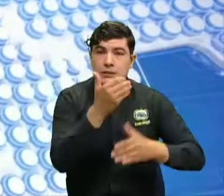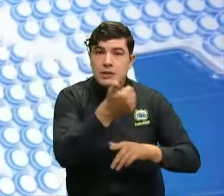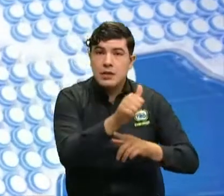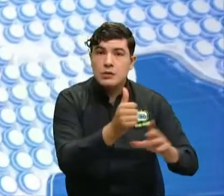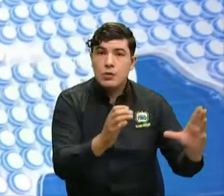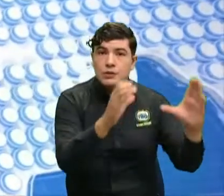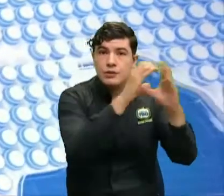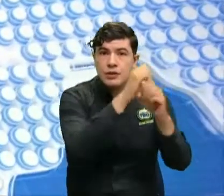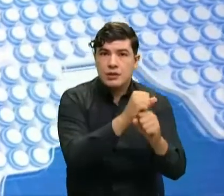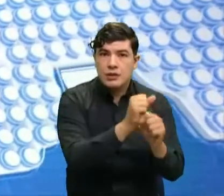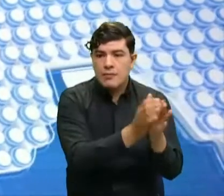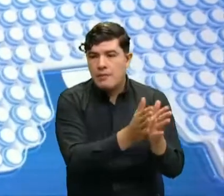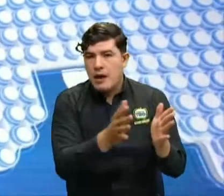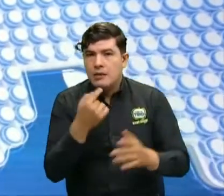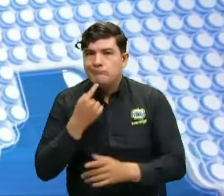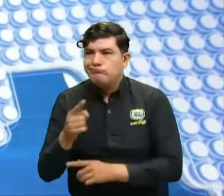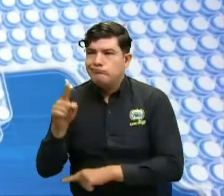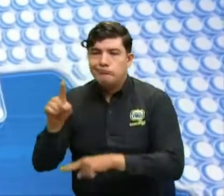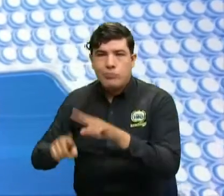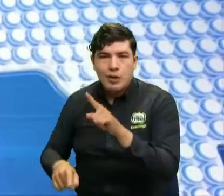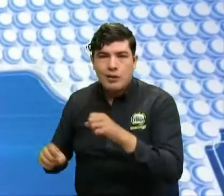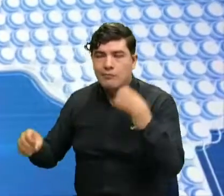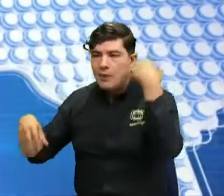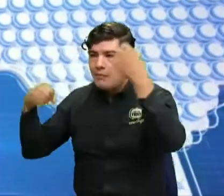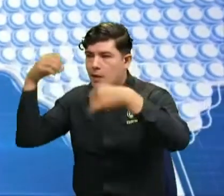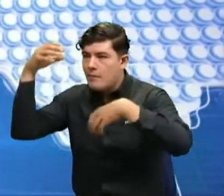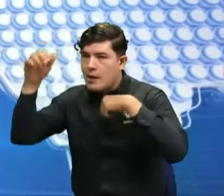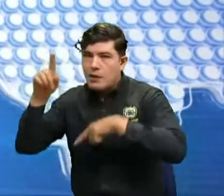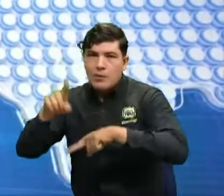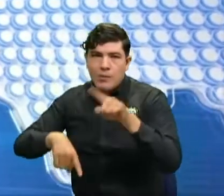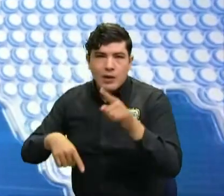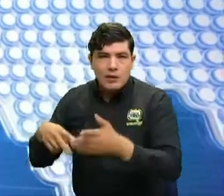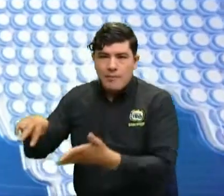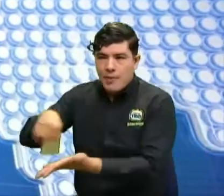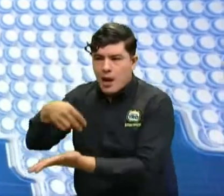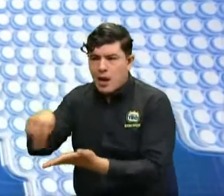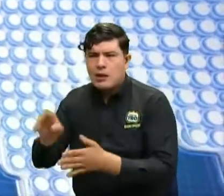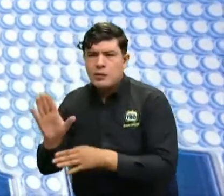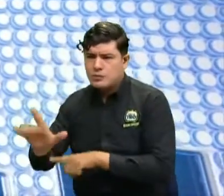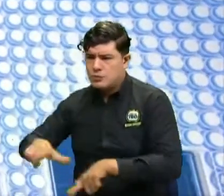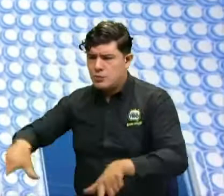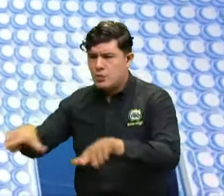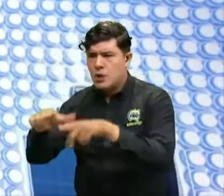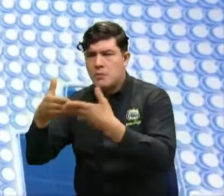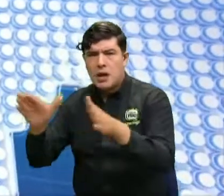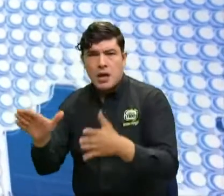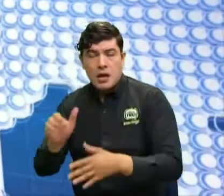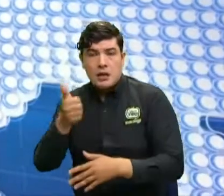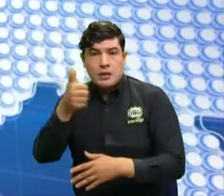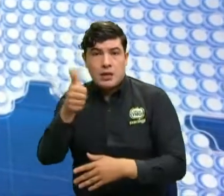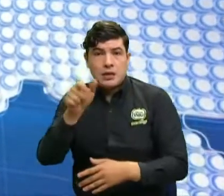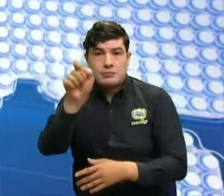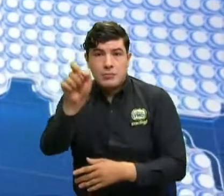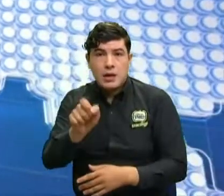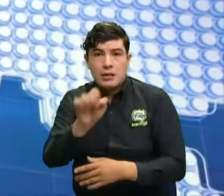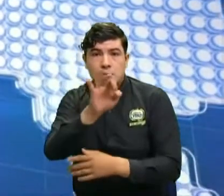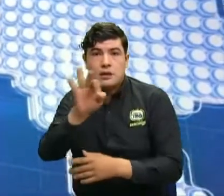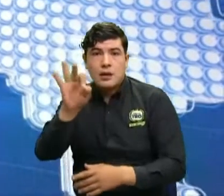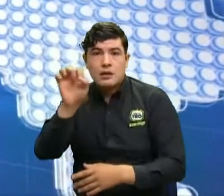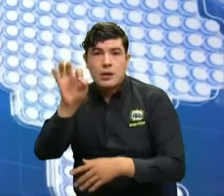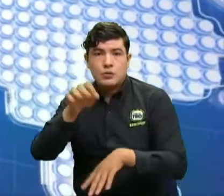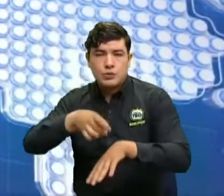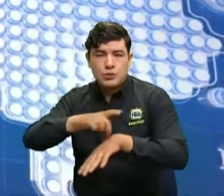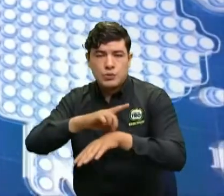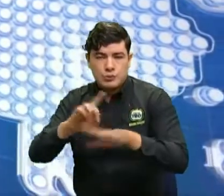se supone que no se puede bailar establecimiento está en funcionamiento siendo las diez y treinta y ocho de la noche la